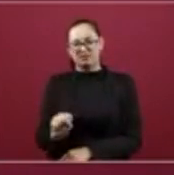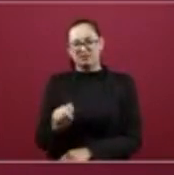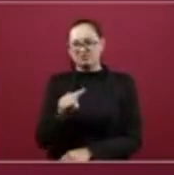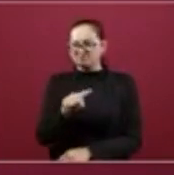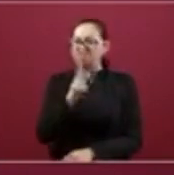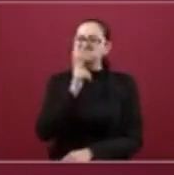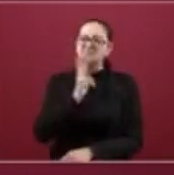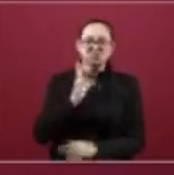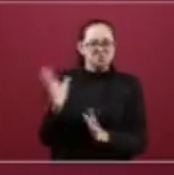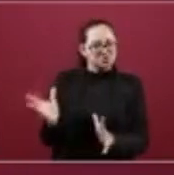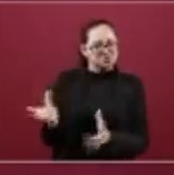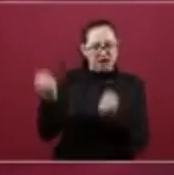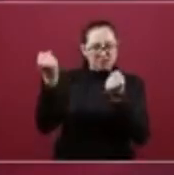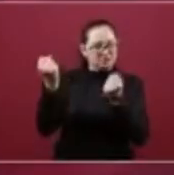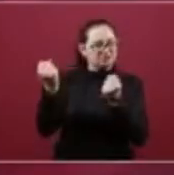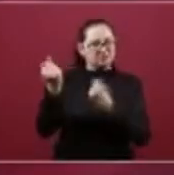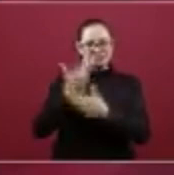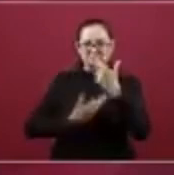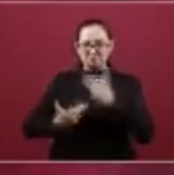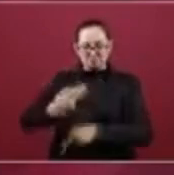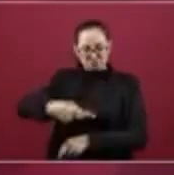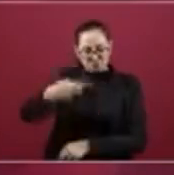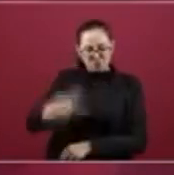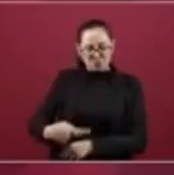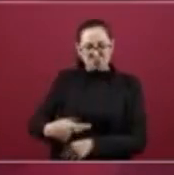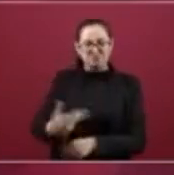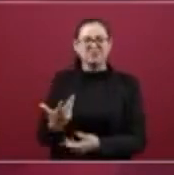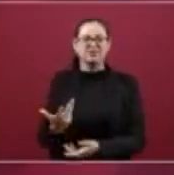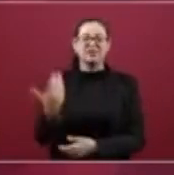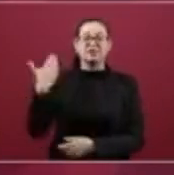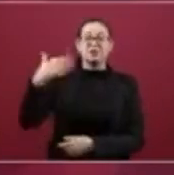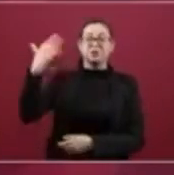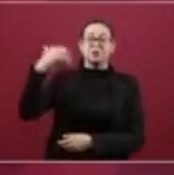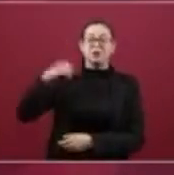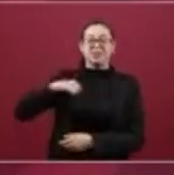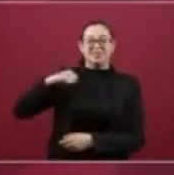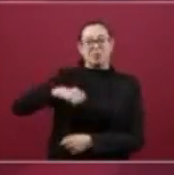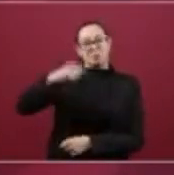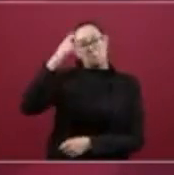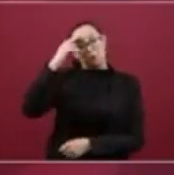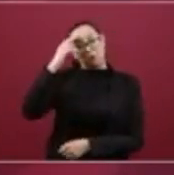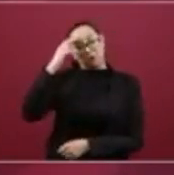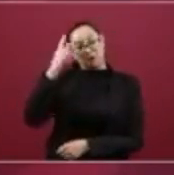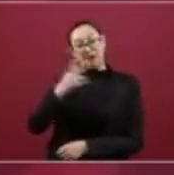el petróleo que se había entregado en la época de Porfirio Díaz